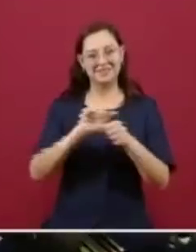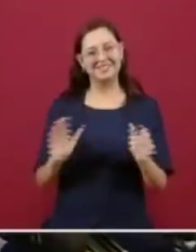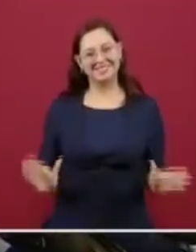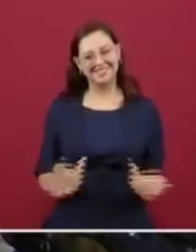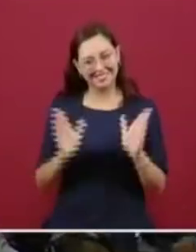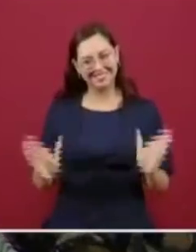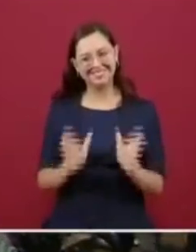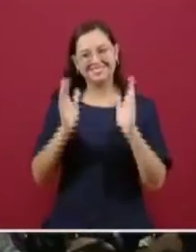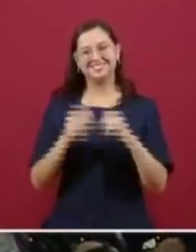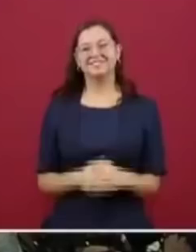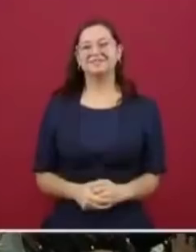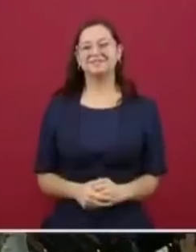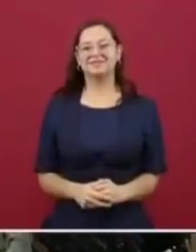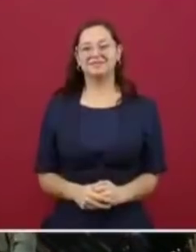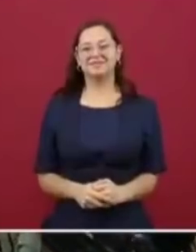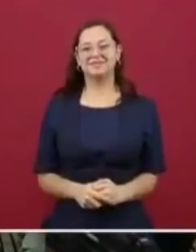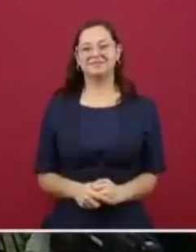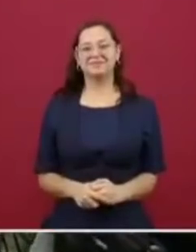Bueno, hoy vamos a